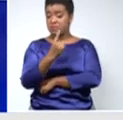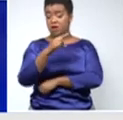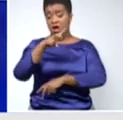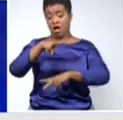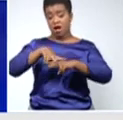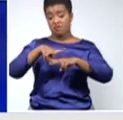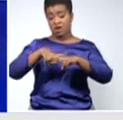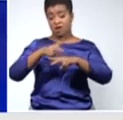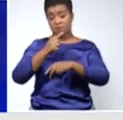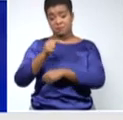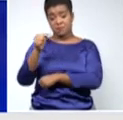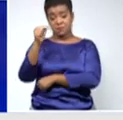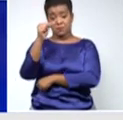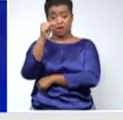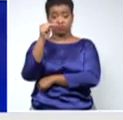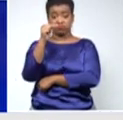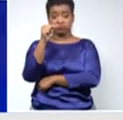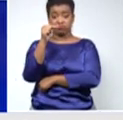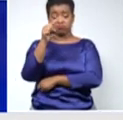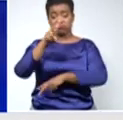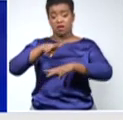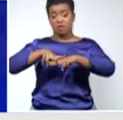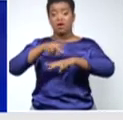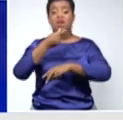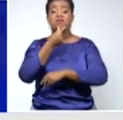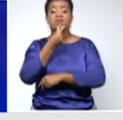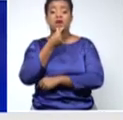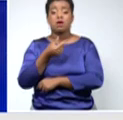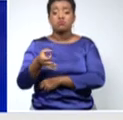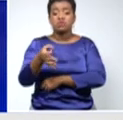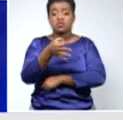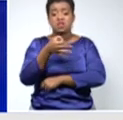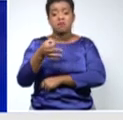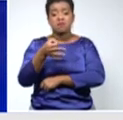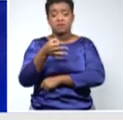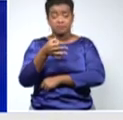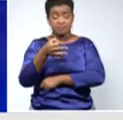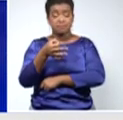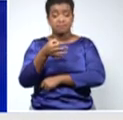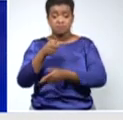Vieja, que sigue siendo el municipio de mayor transmisión de Cuba,